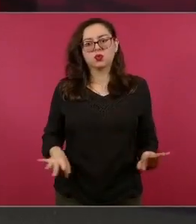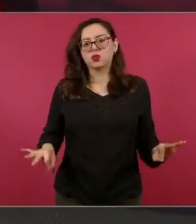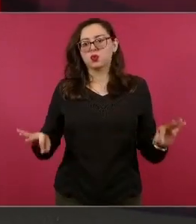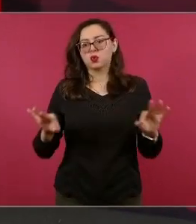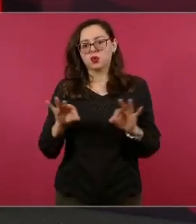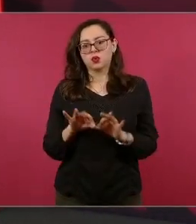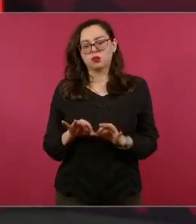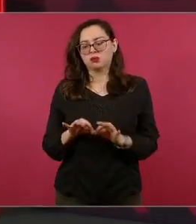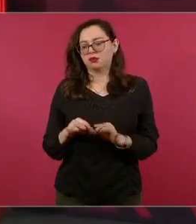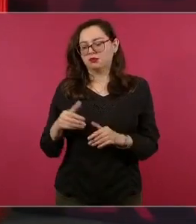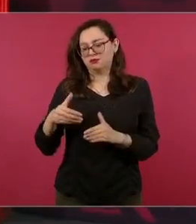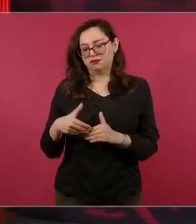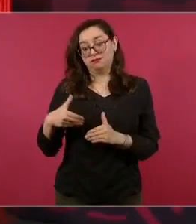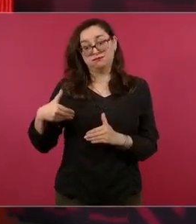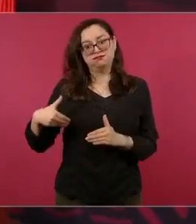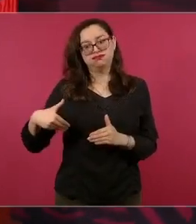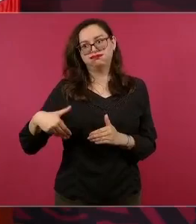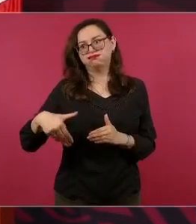levadura